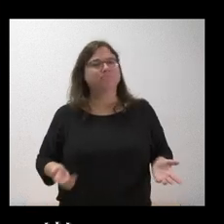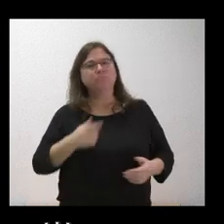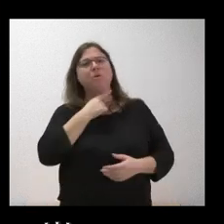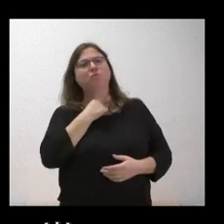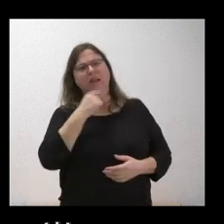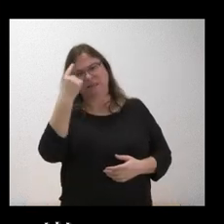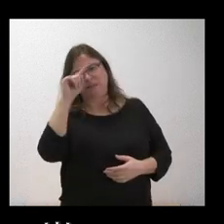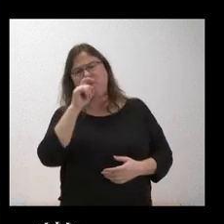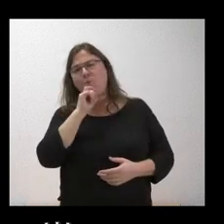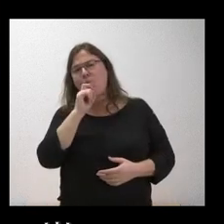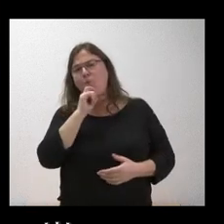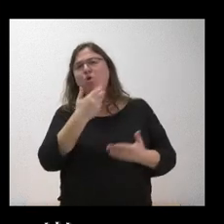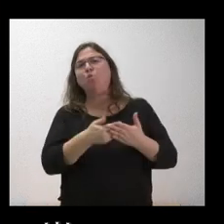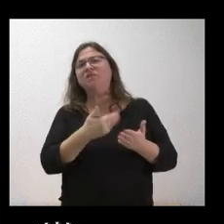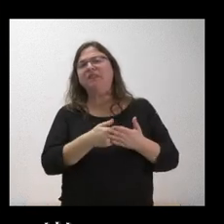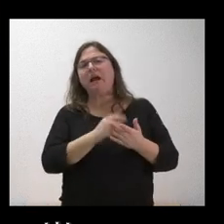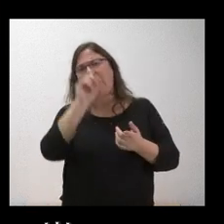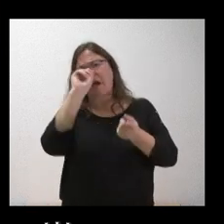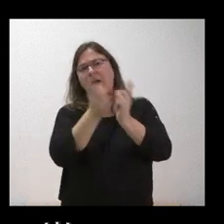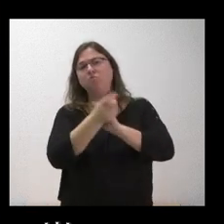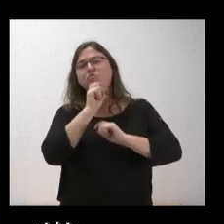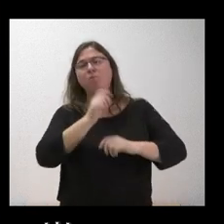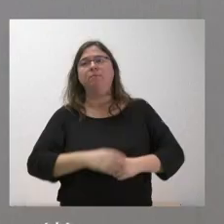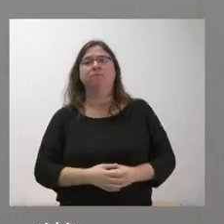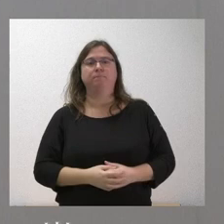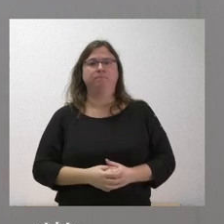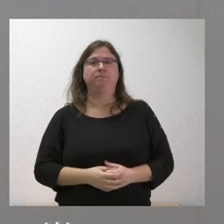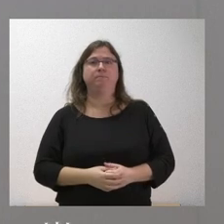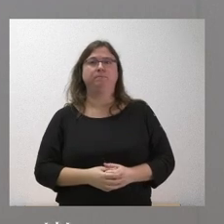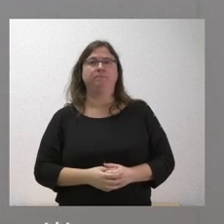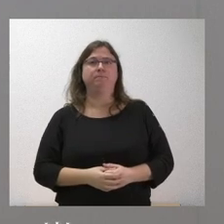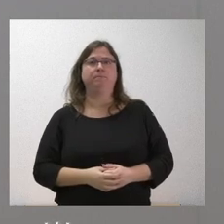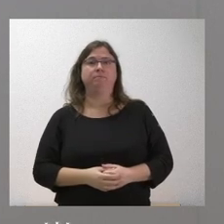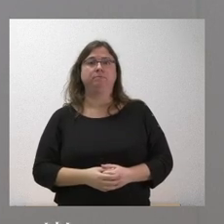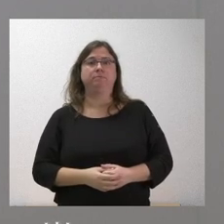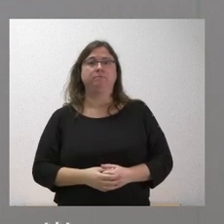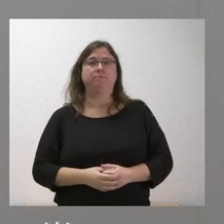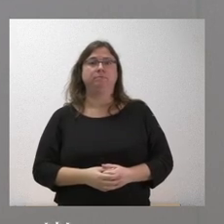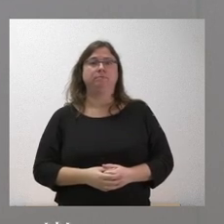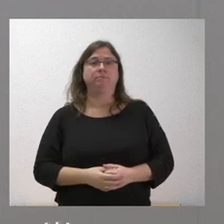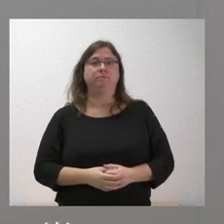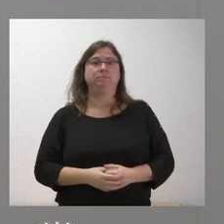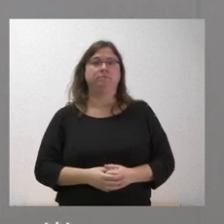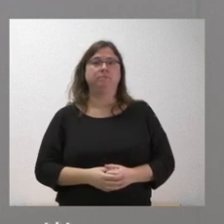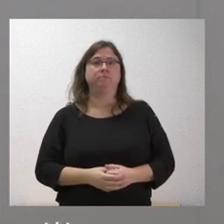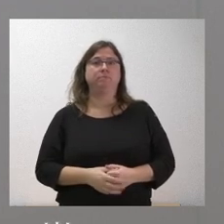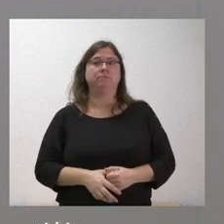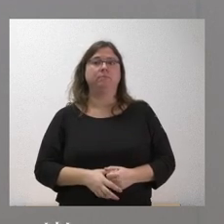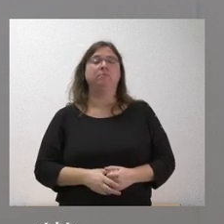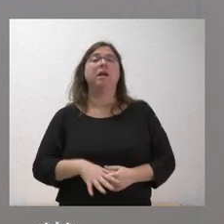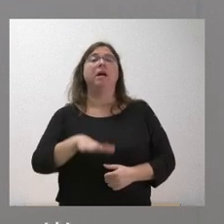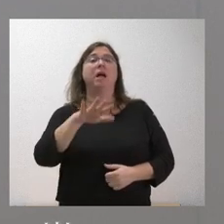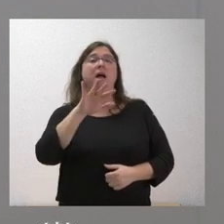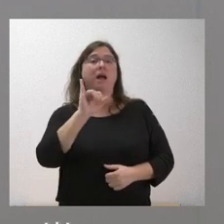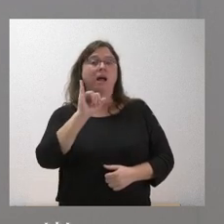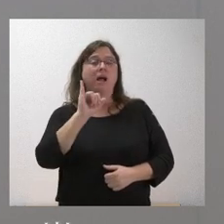cómo cómo justifican Este cambio Pues hay una financiación a disposición